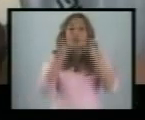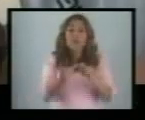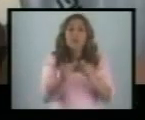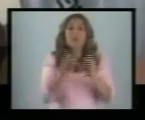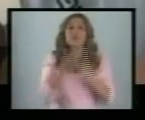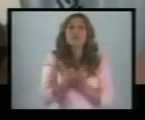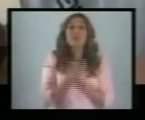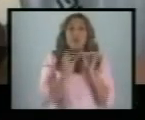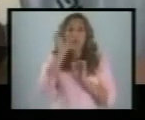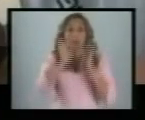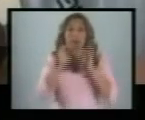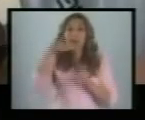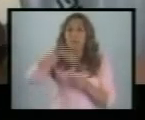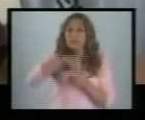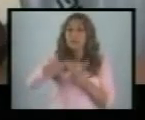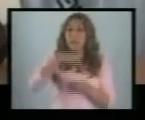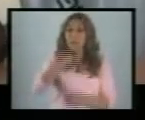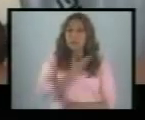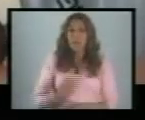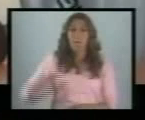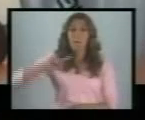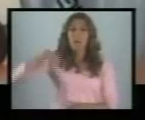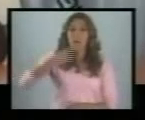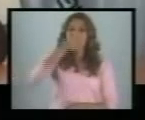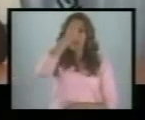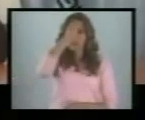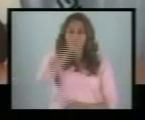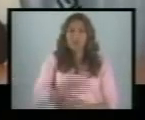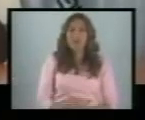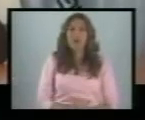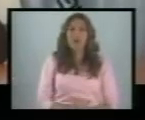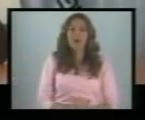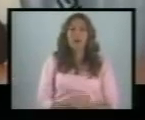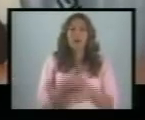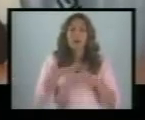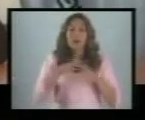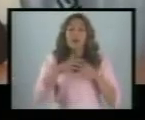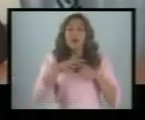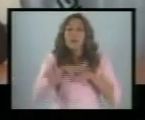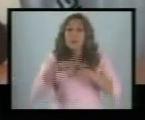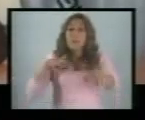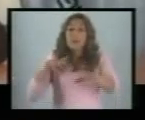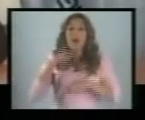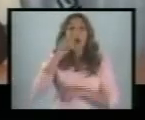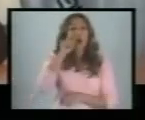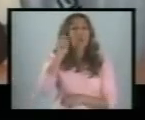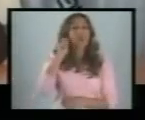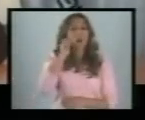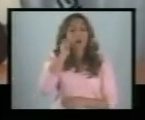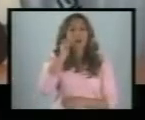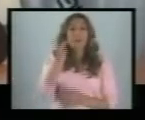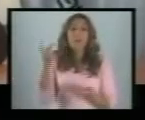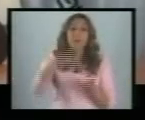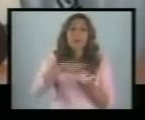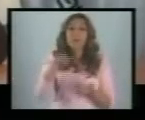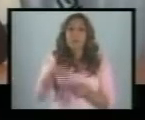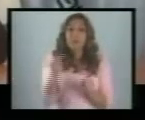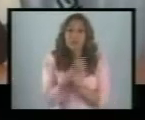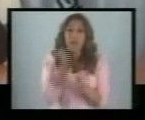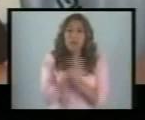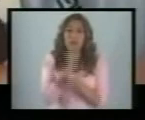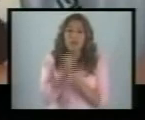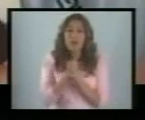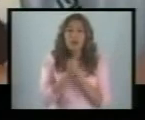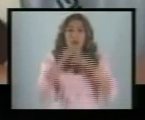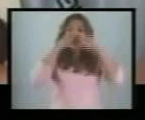de la elección presidencial de mañana domingo. El colectivo de hombres y mujeres que participan de esta tarea